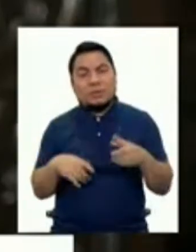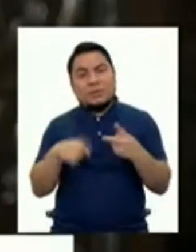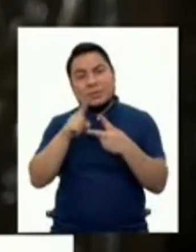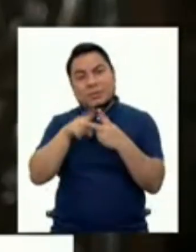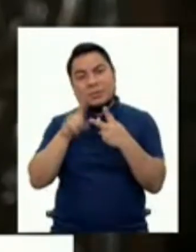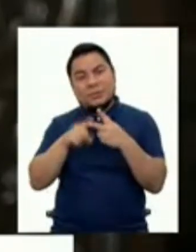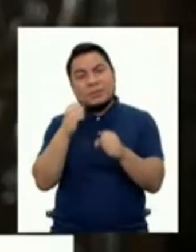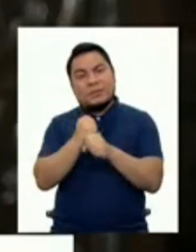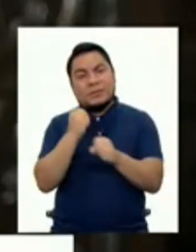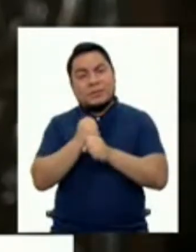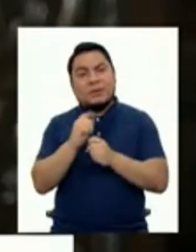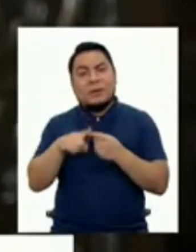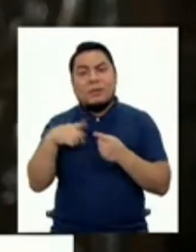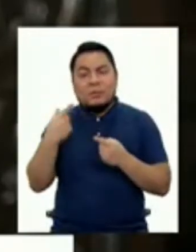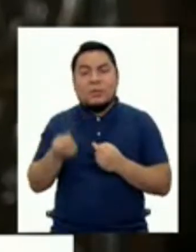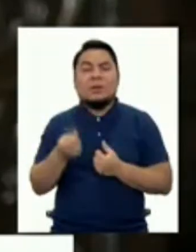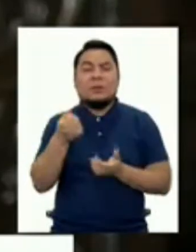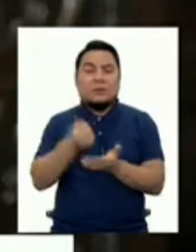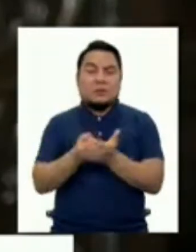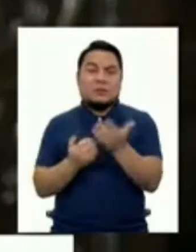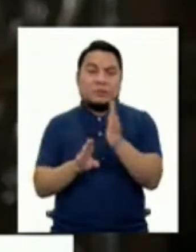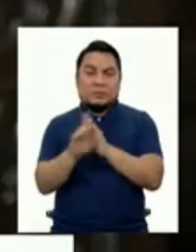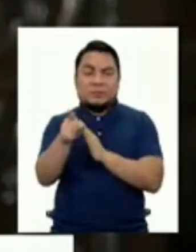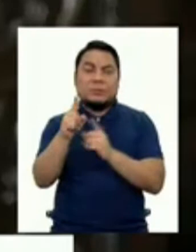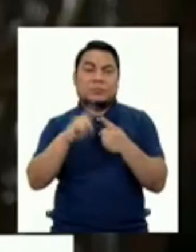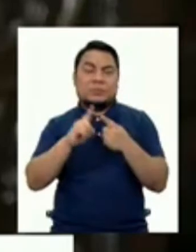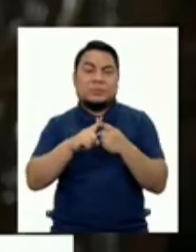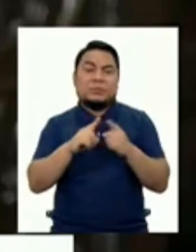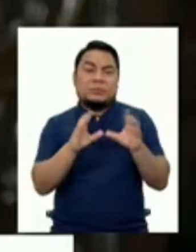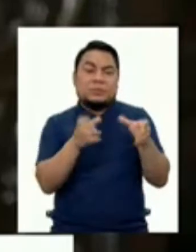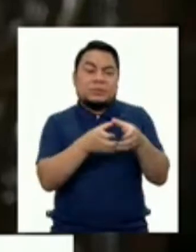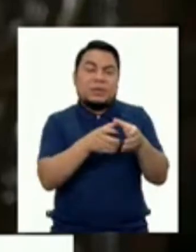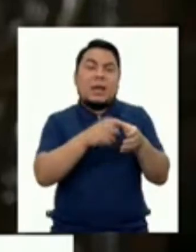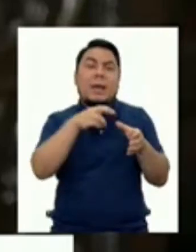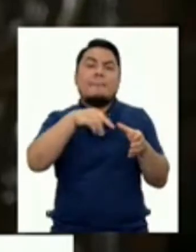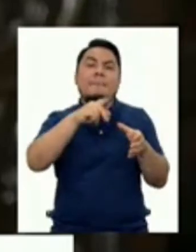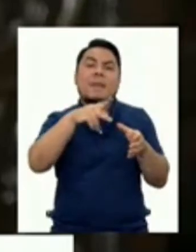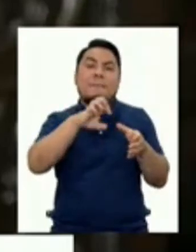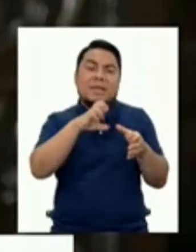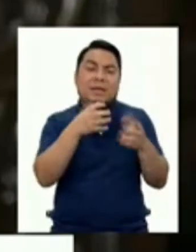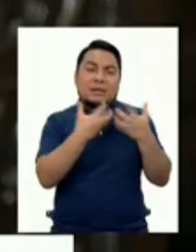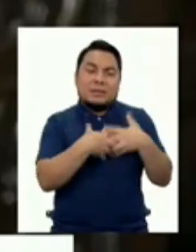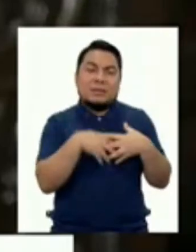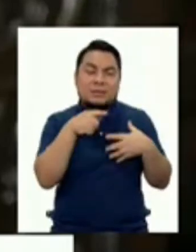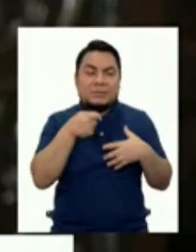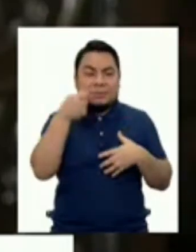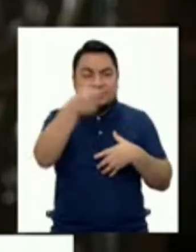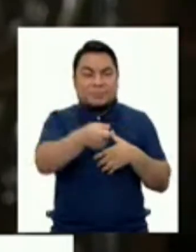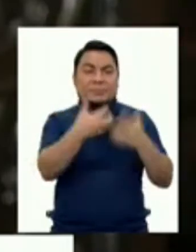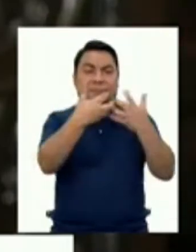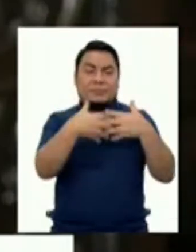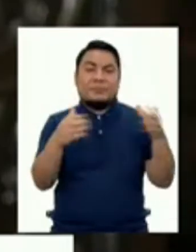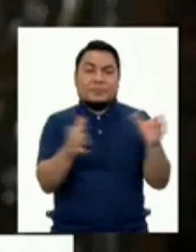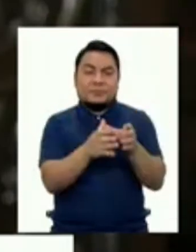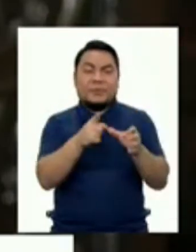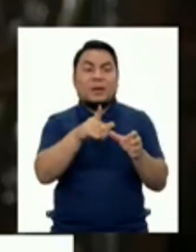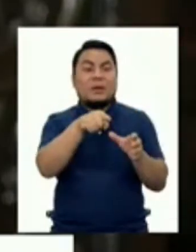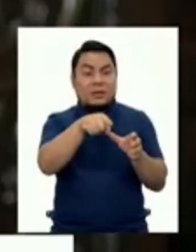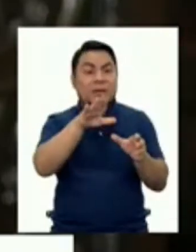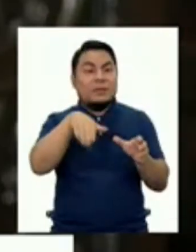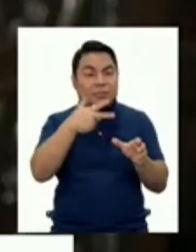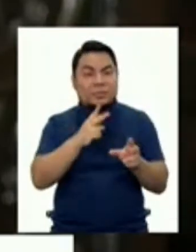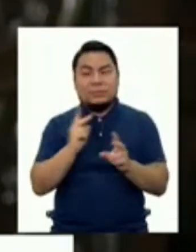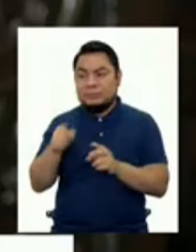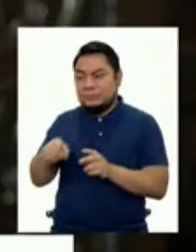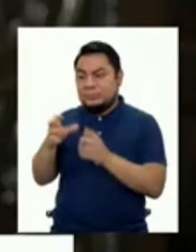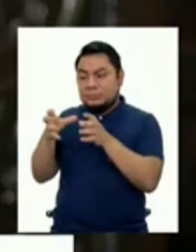de trabajo para proveer liquidez. La primera es el FAE-MIPE, que como saben, da liquidez a las entidades microfinancieras para que puedan